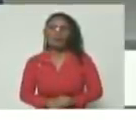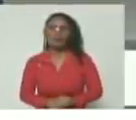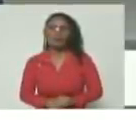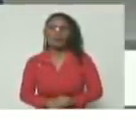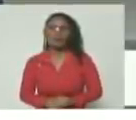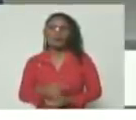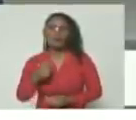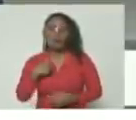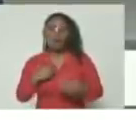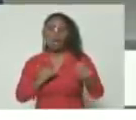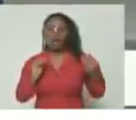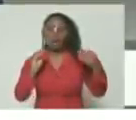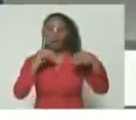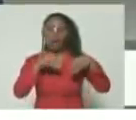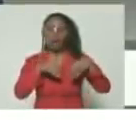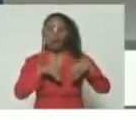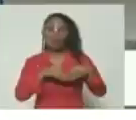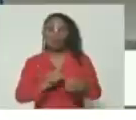Estoy de acuerdo.